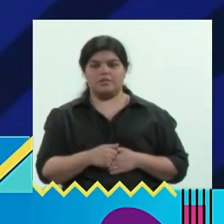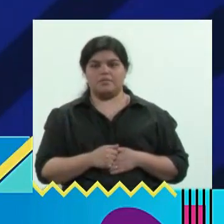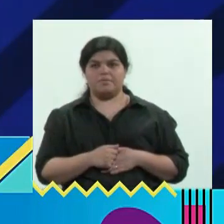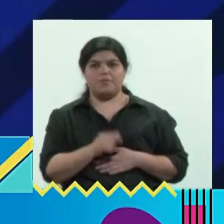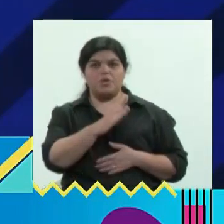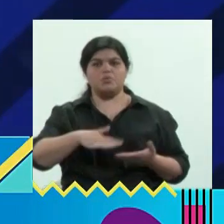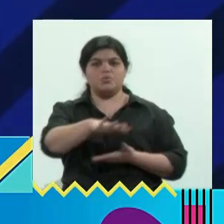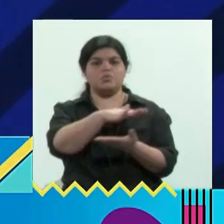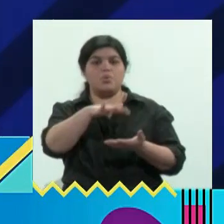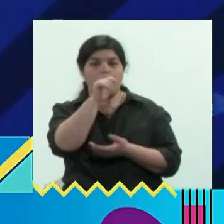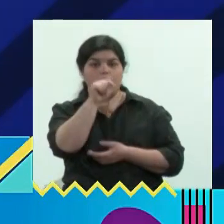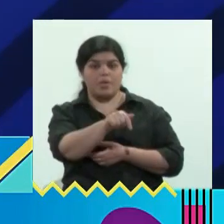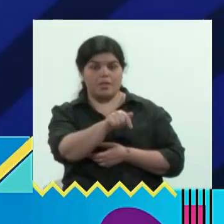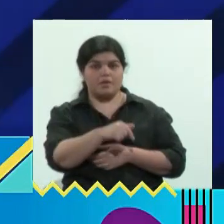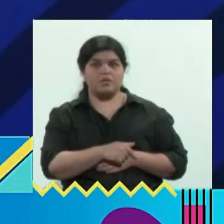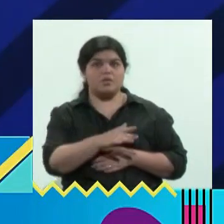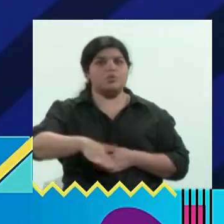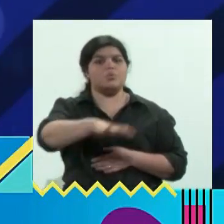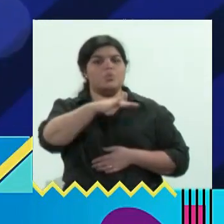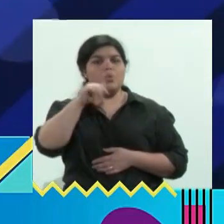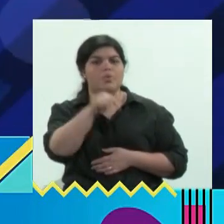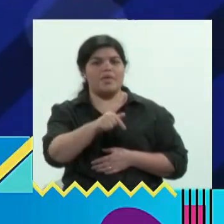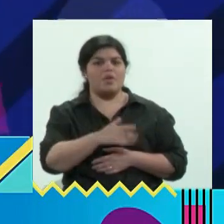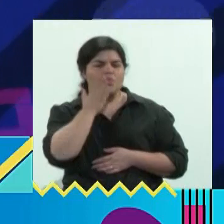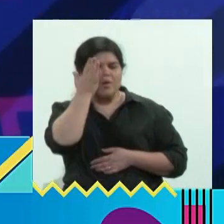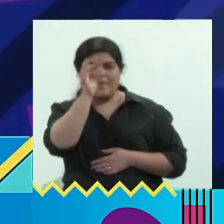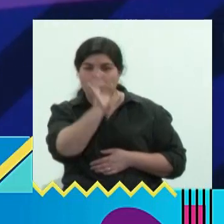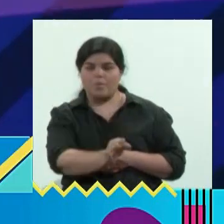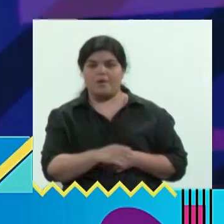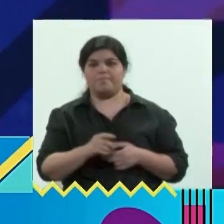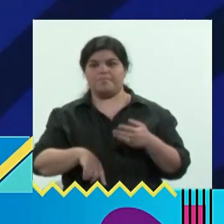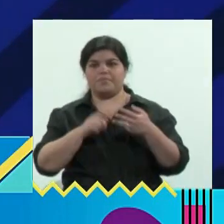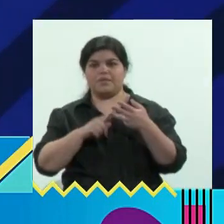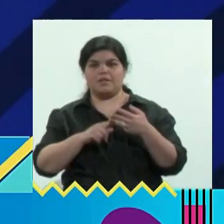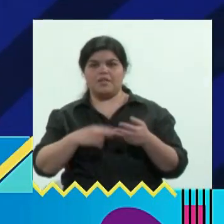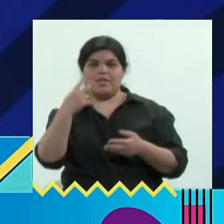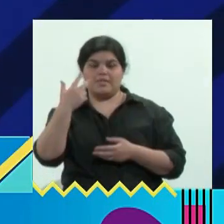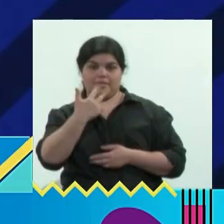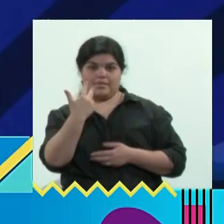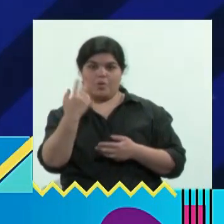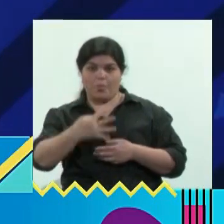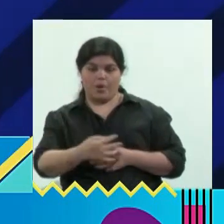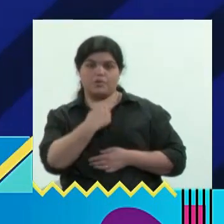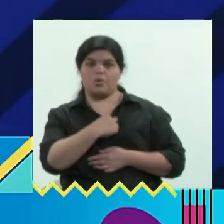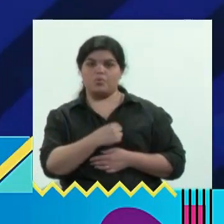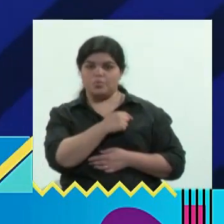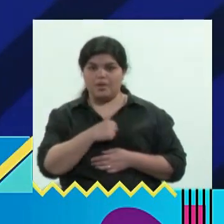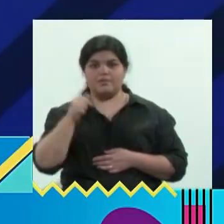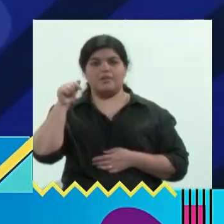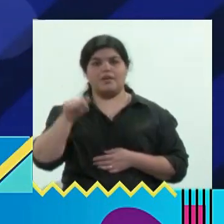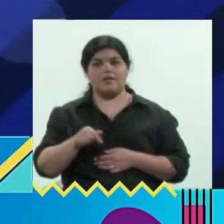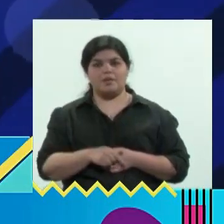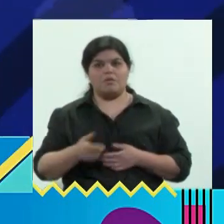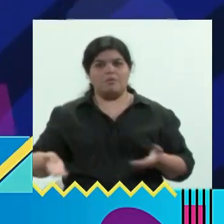de una ciudad que la definen como una ciudad que nunca duerme. Zúrich, en el cuarto lugar, el motor financiero y cultural de